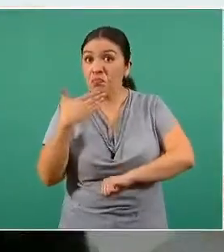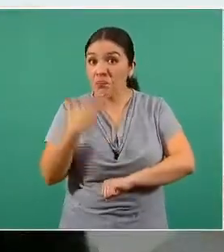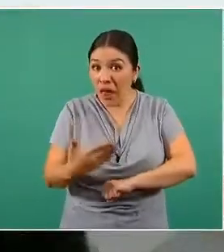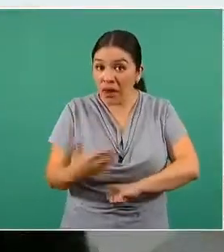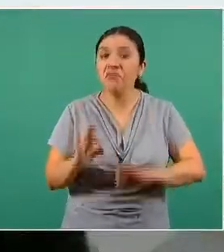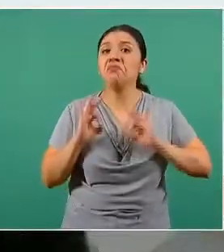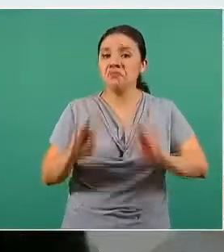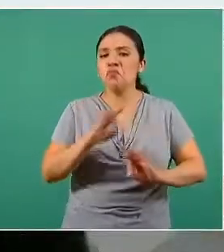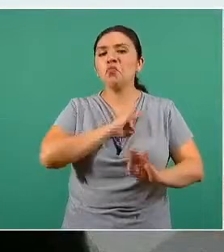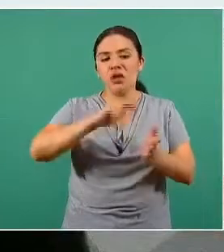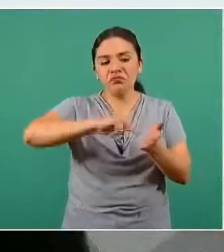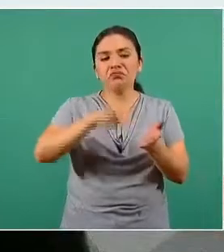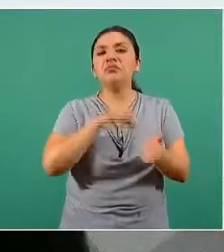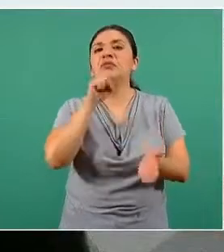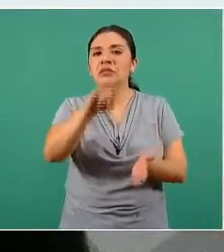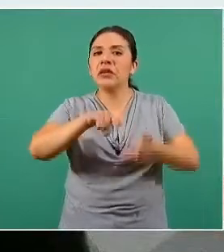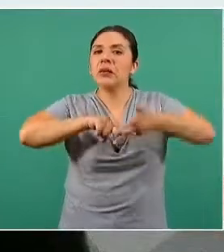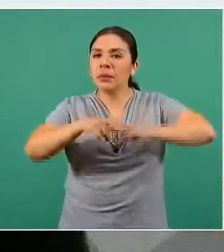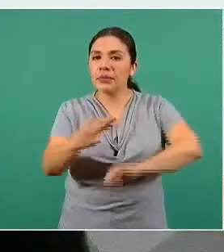será autorizada.